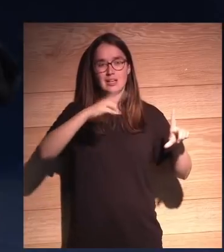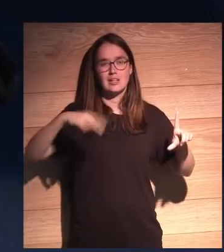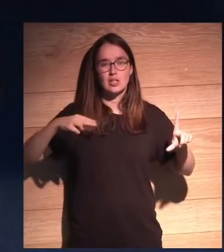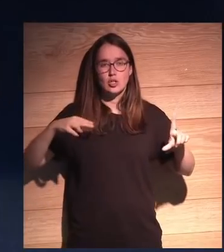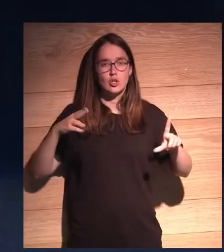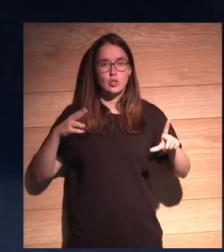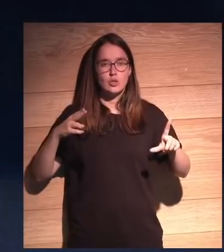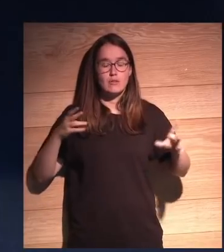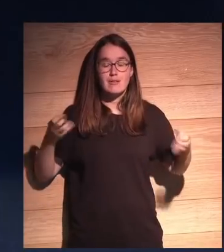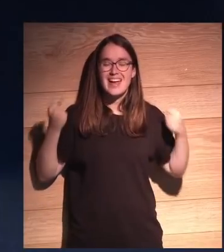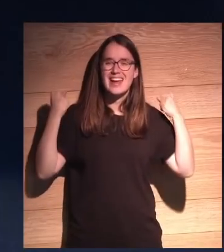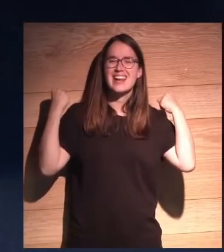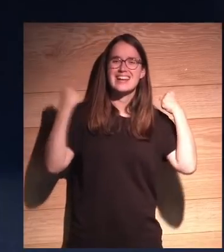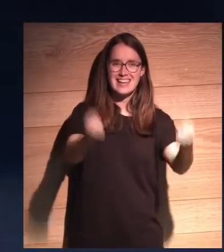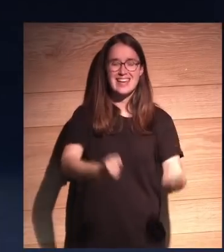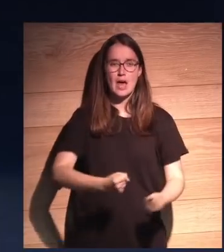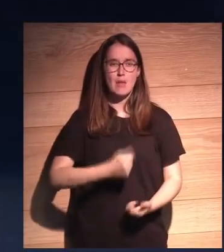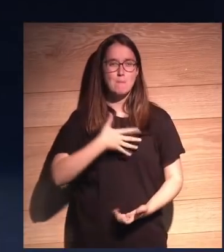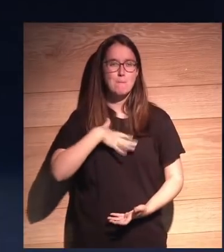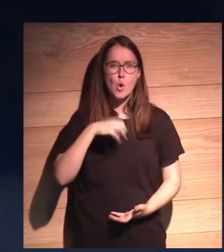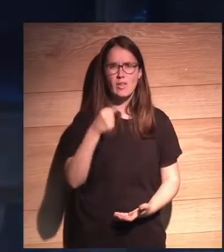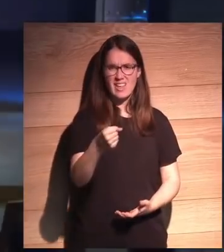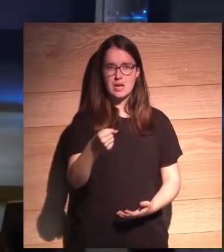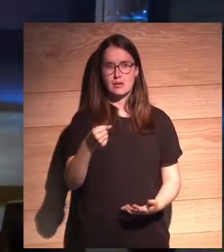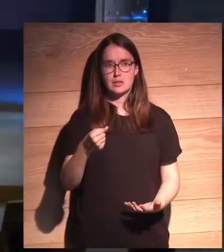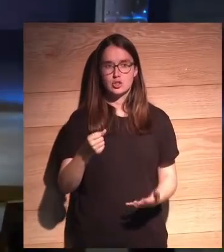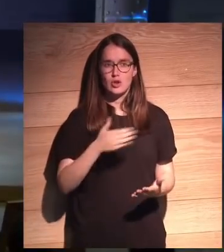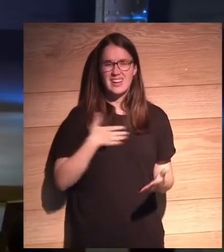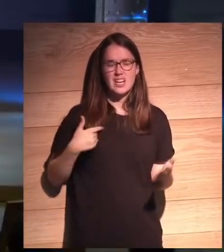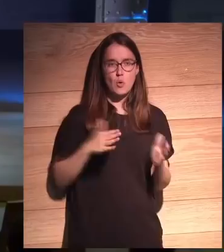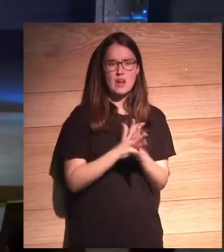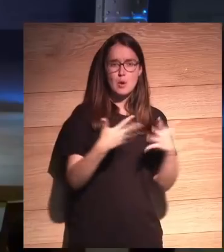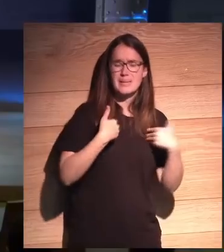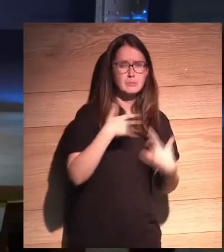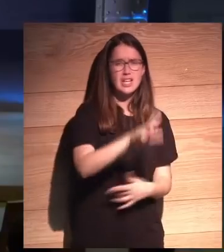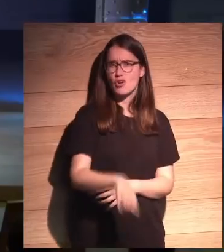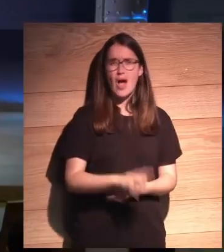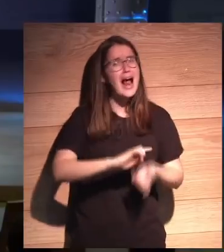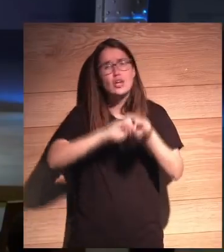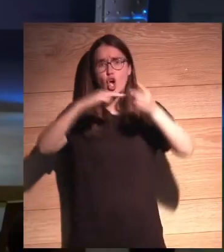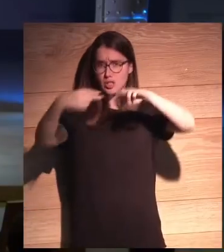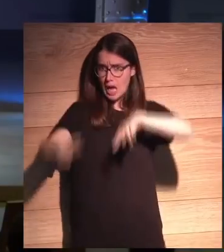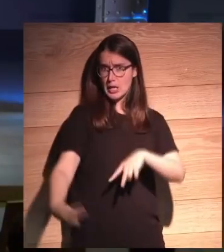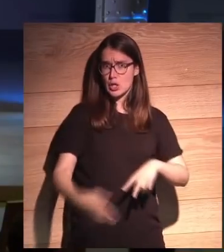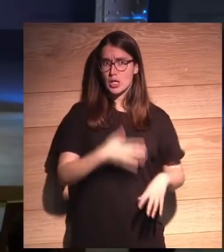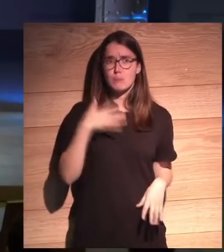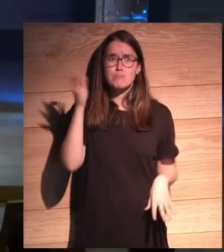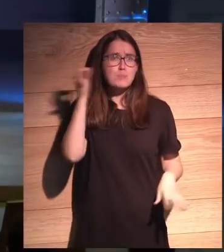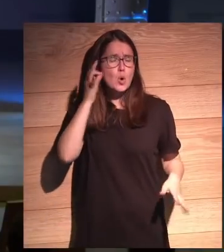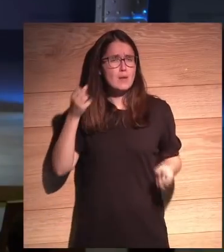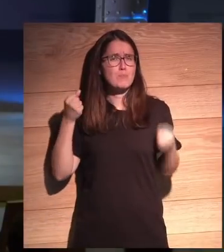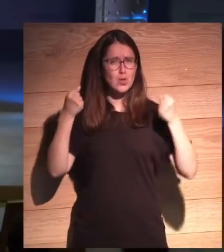de energía, de poder, ¿no? Yo no quería un libro victimista, sino todo lo contrario. Fueron mujeres